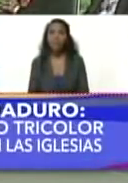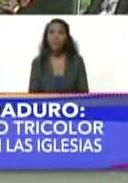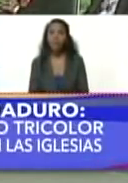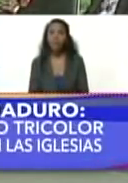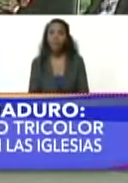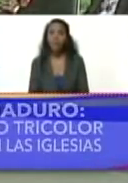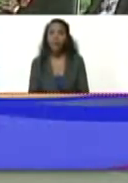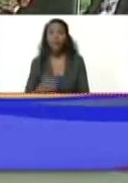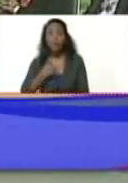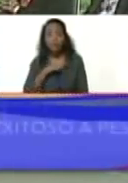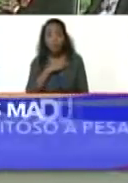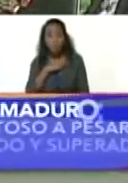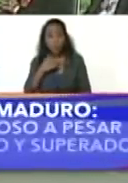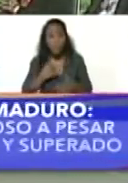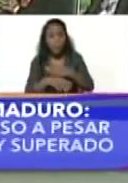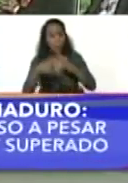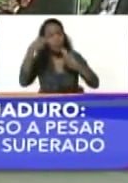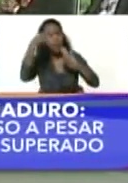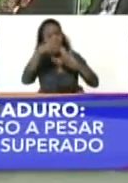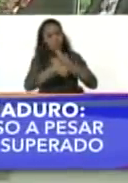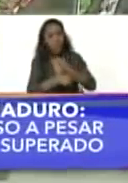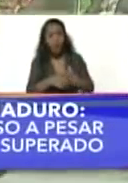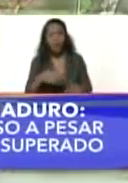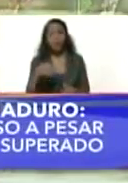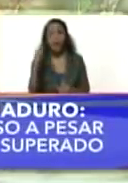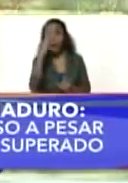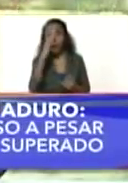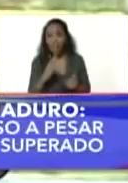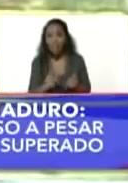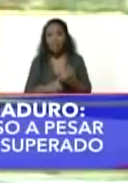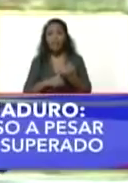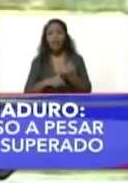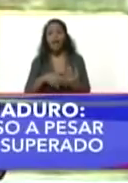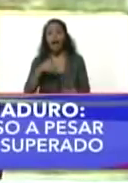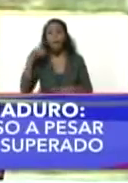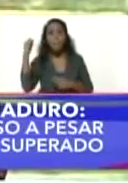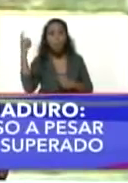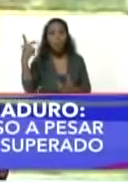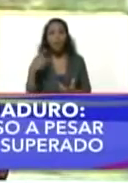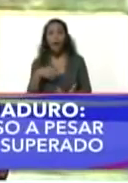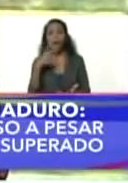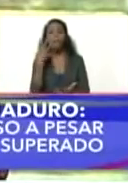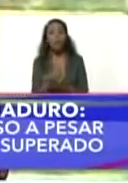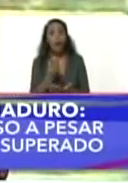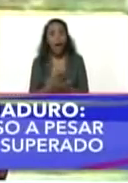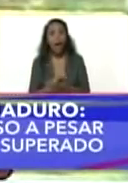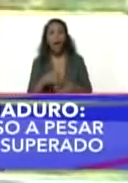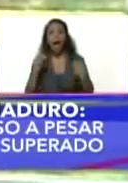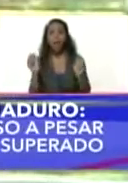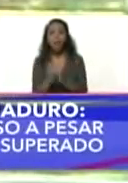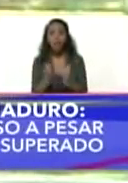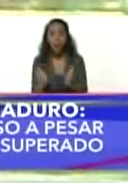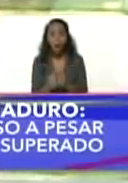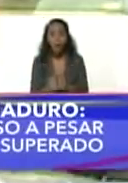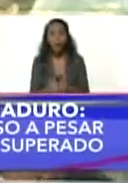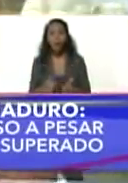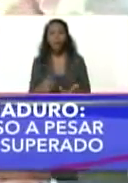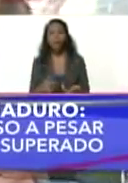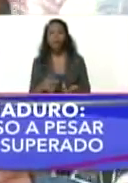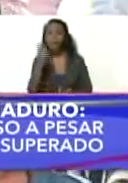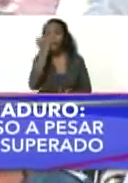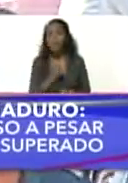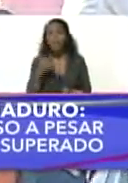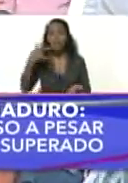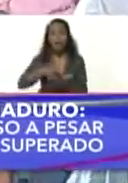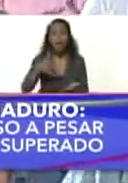vamos a ir a la profundidad, a Barinas, a Apure, a Monagas, a Anzoátegui, a Valencia, a Carabobo,